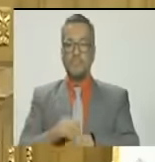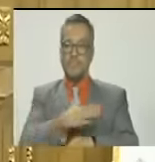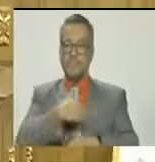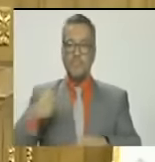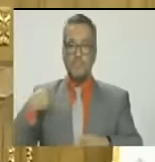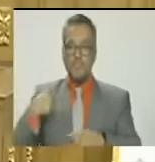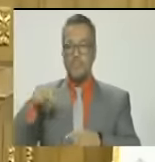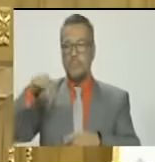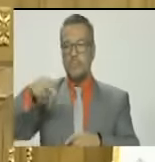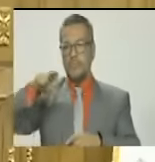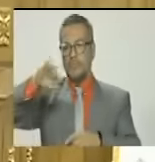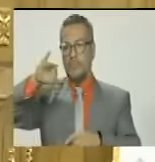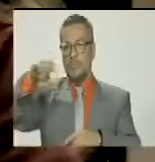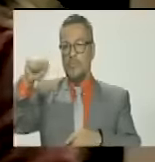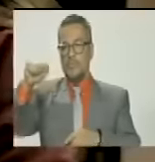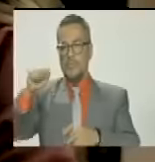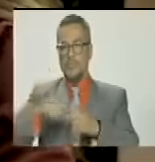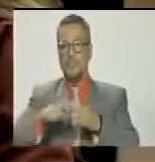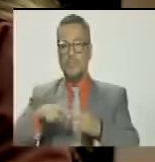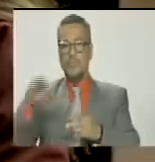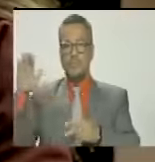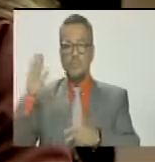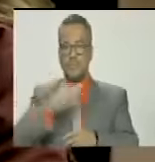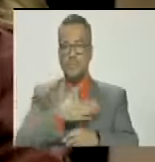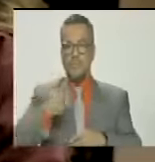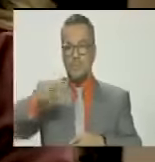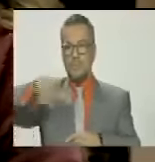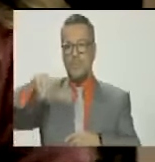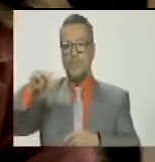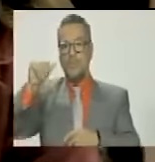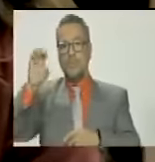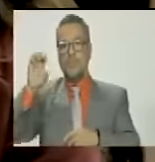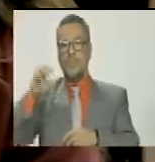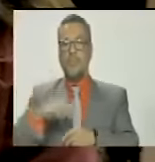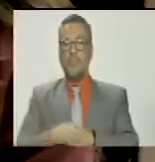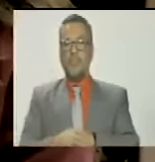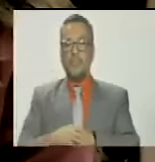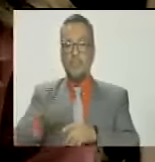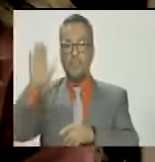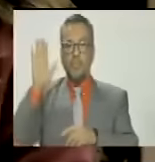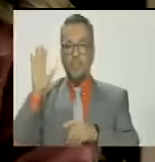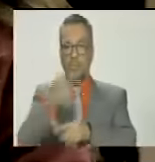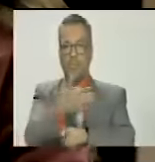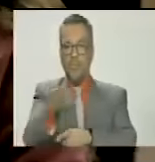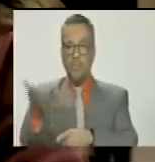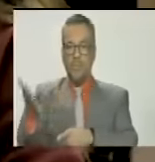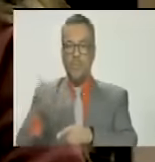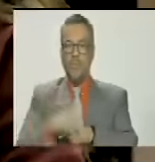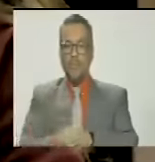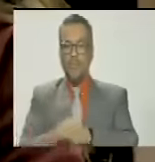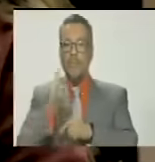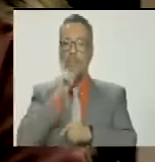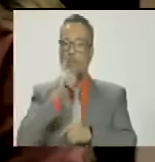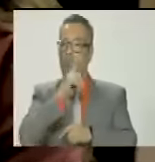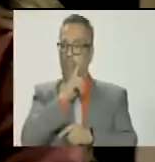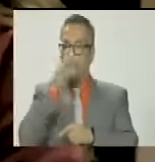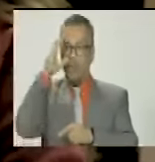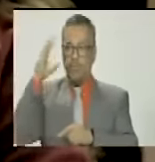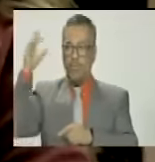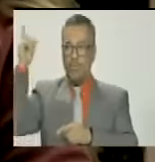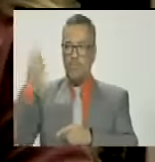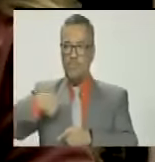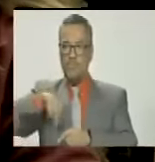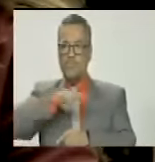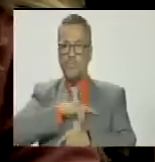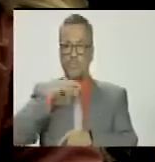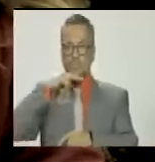Querida María Alejandra, querido José Omar, juran ustedes en el nombre del Dios de